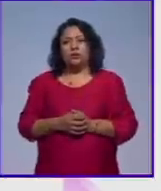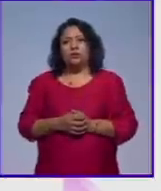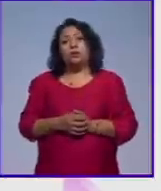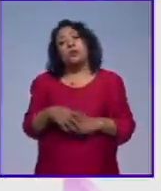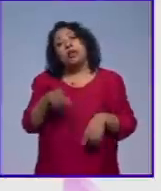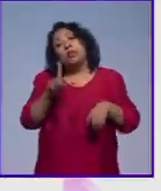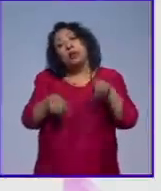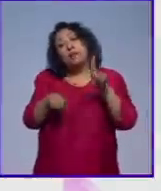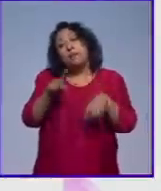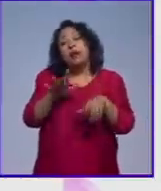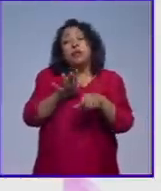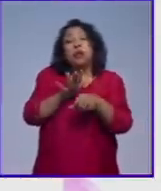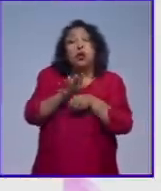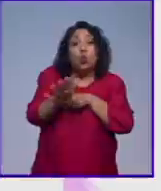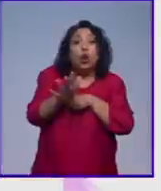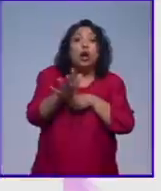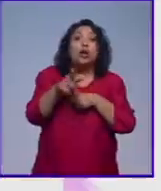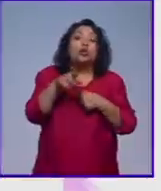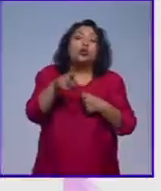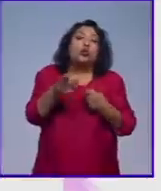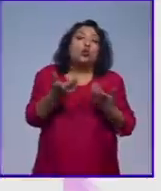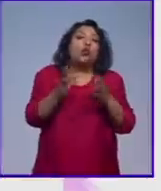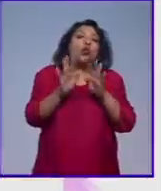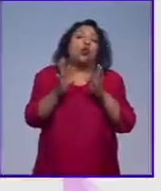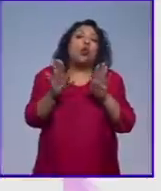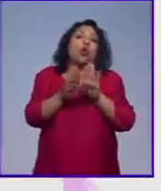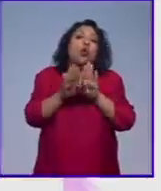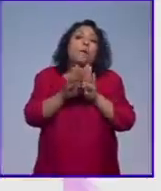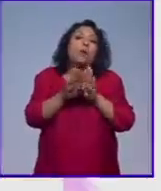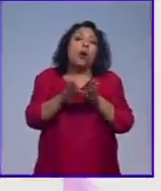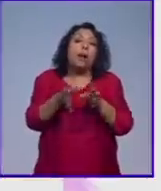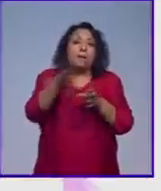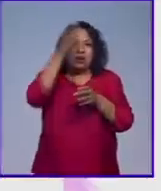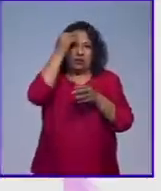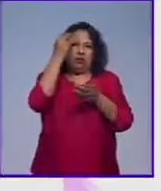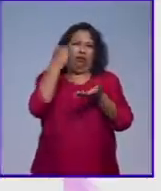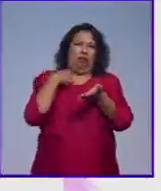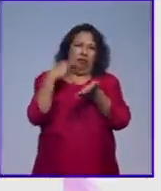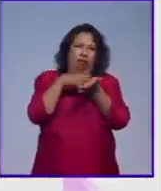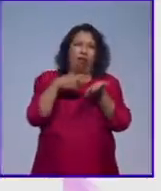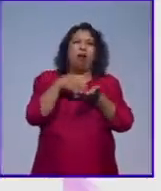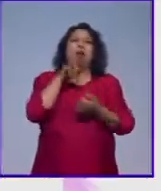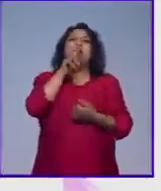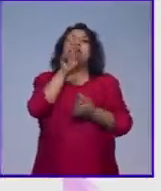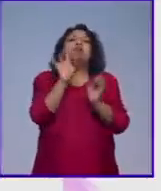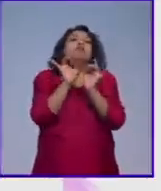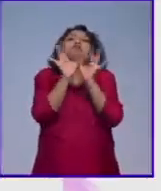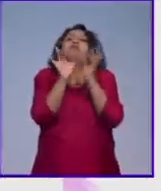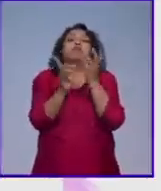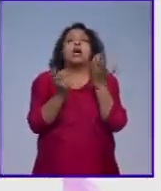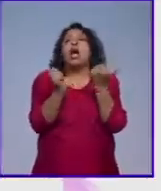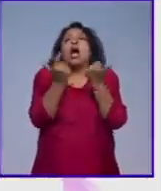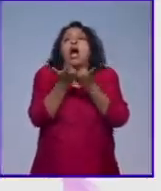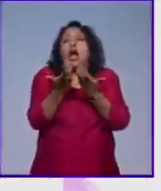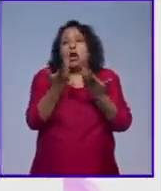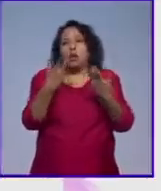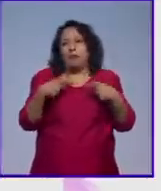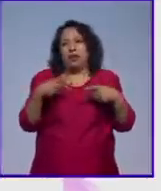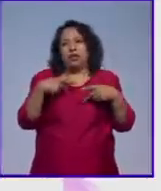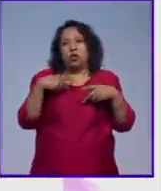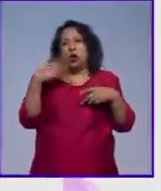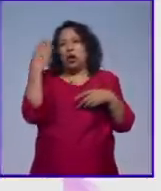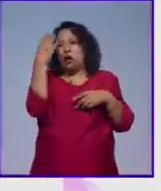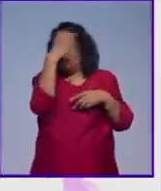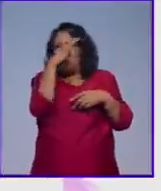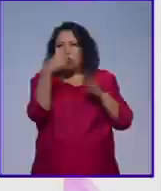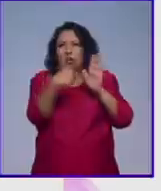Dependiendo de cuál sea tu formación, tú vas a responder a una cierta situación, ¿no? O sea, los fotoperiodistas tienen